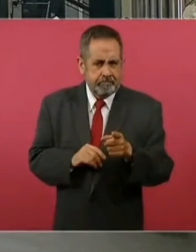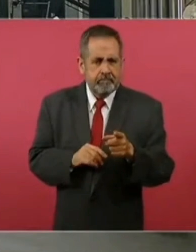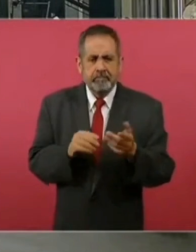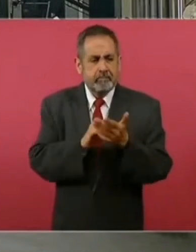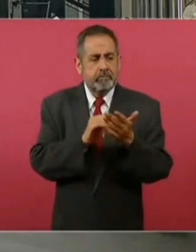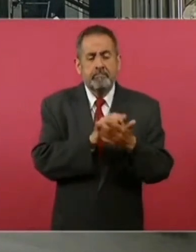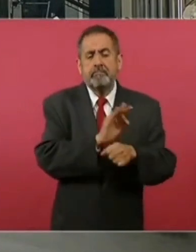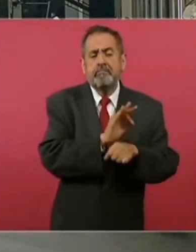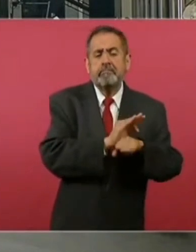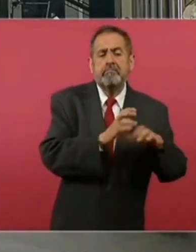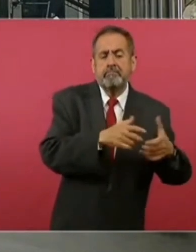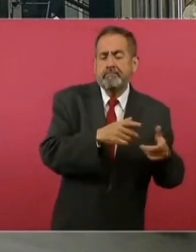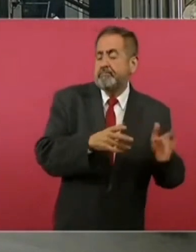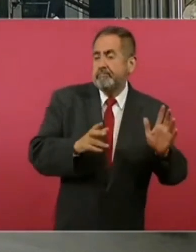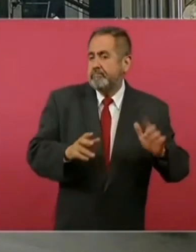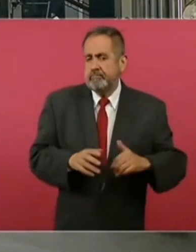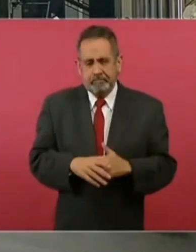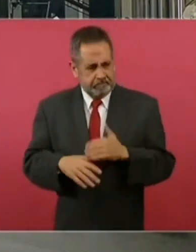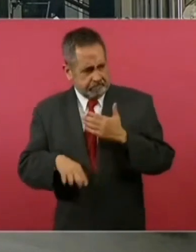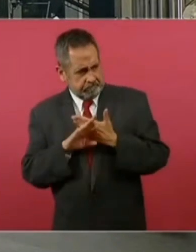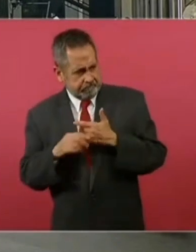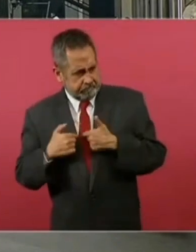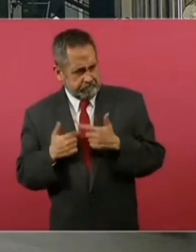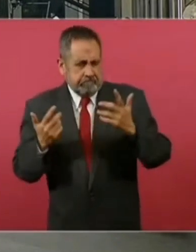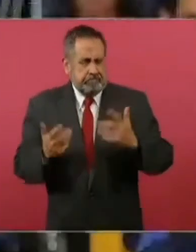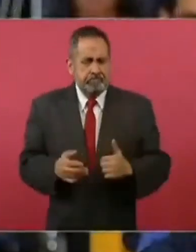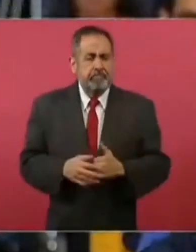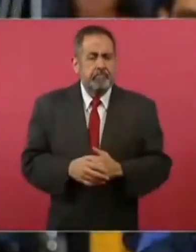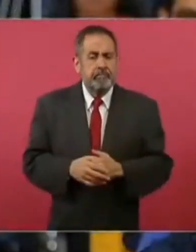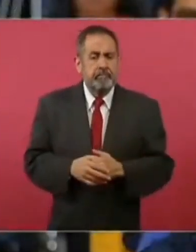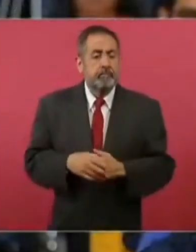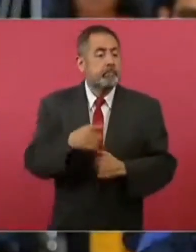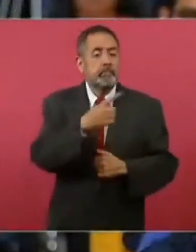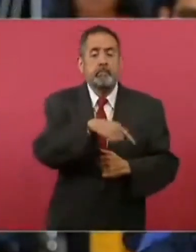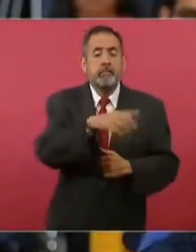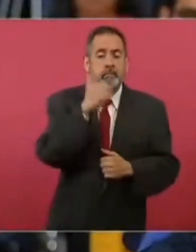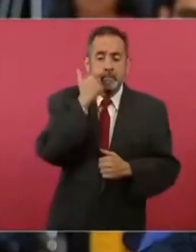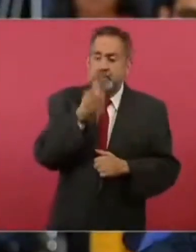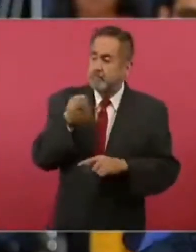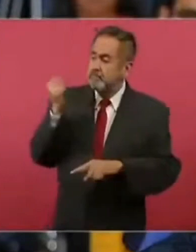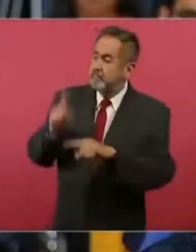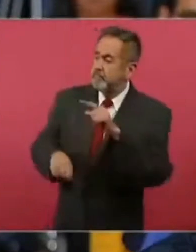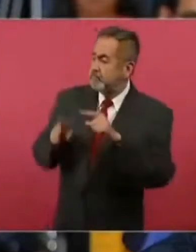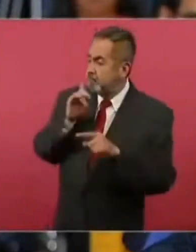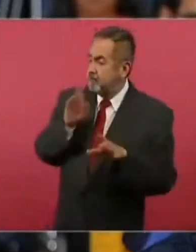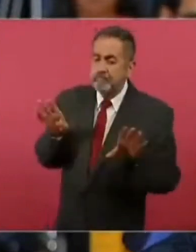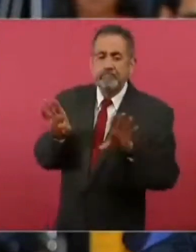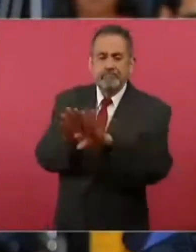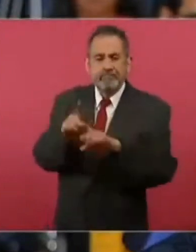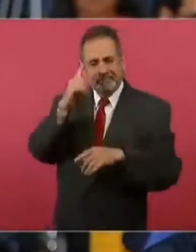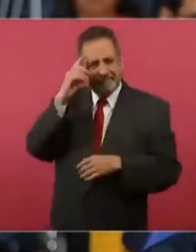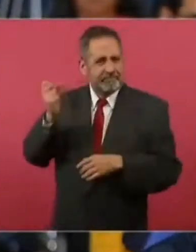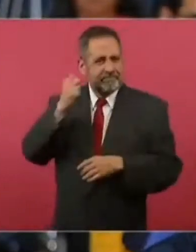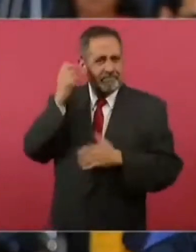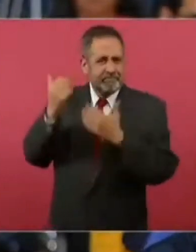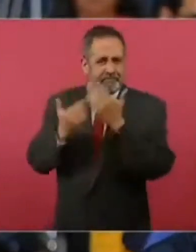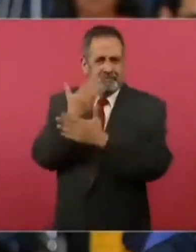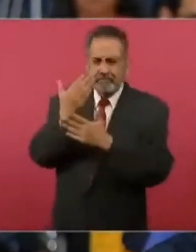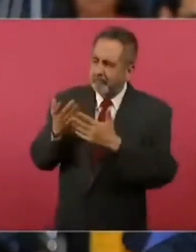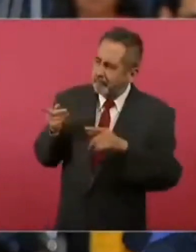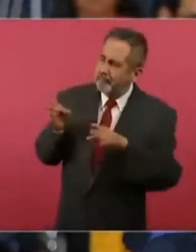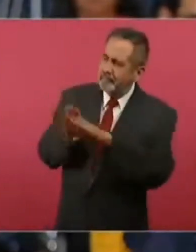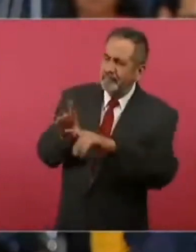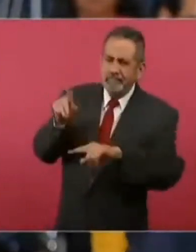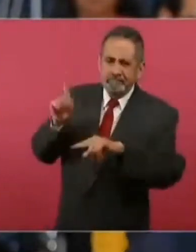defendiendo, y estaban intentando censurar su conferencia matutina. Era un procedimiento